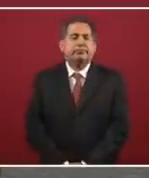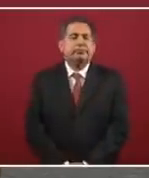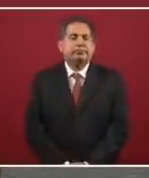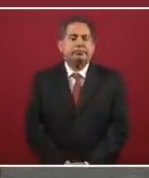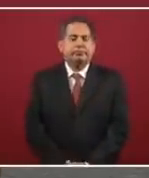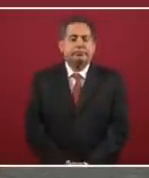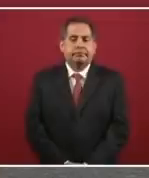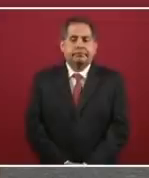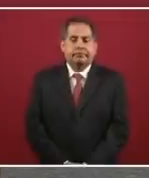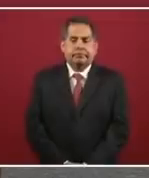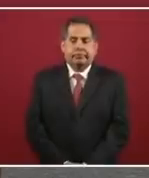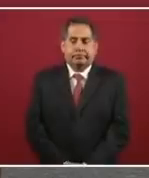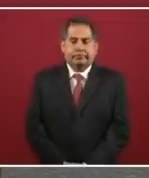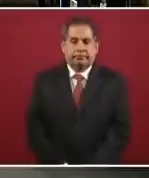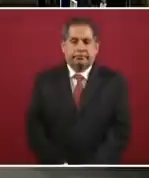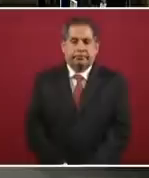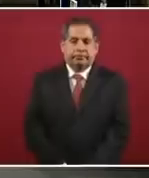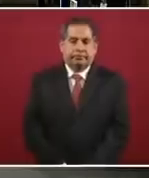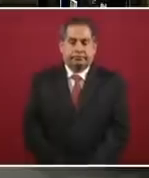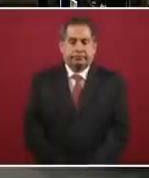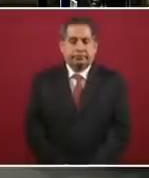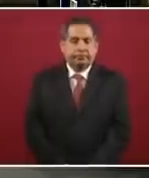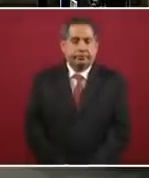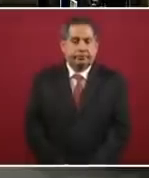A usted.